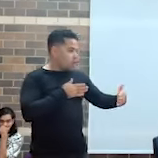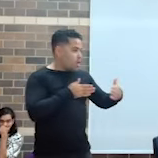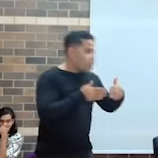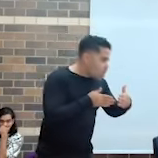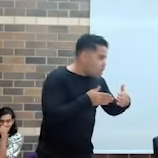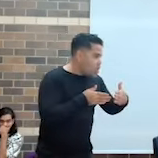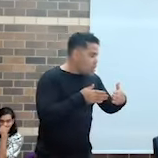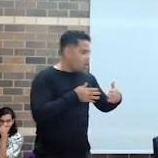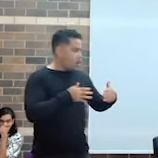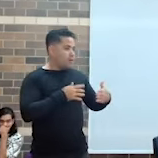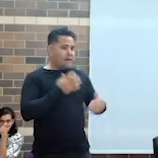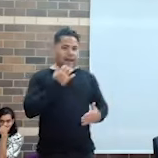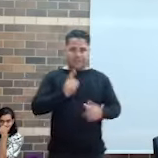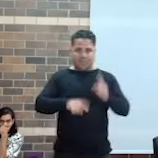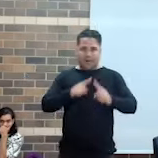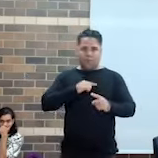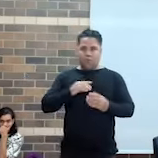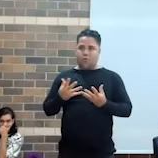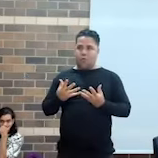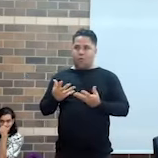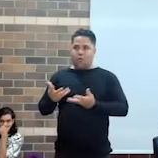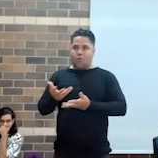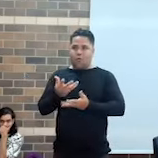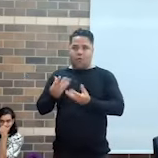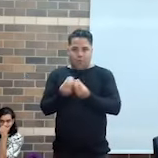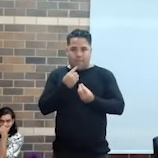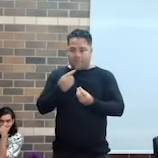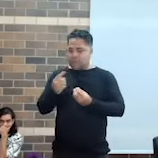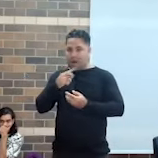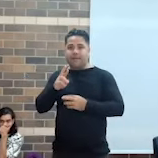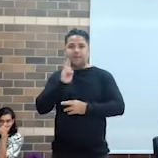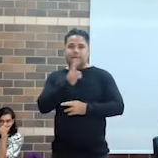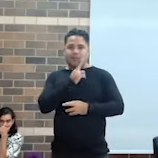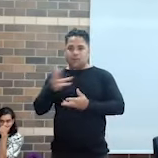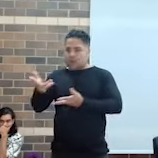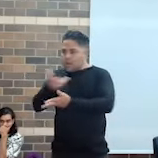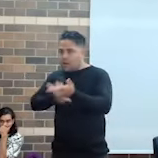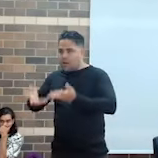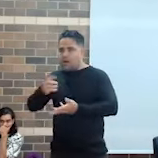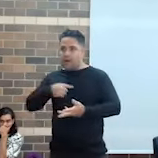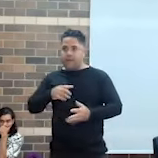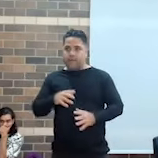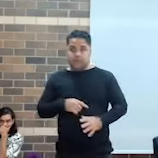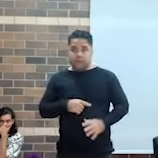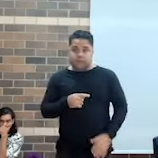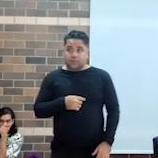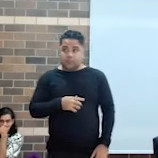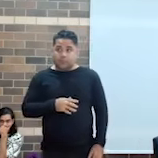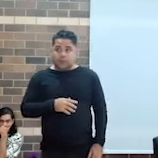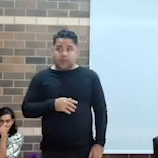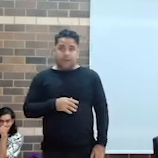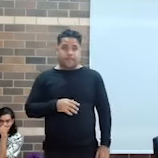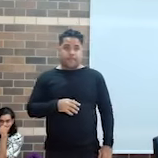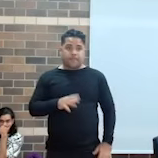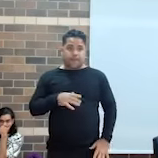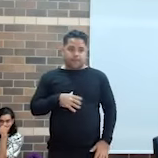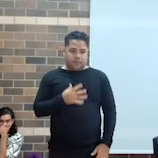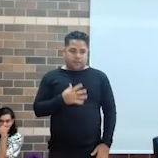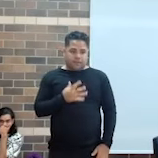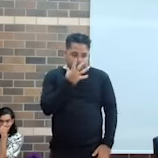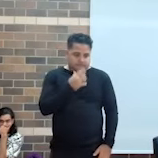y a veces en los restaurantes, un caso específico es que siento que a veces les da pena expresarse en lengua de